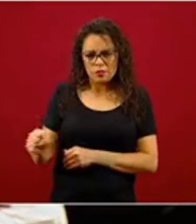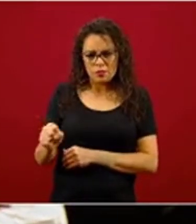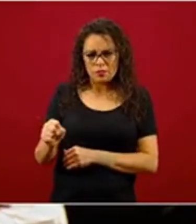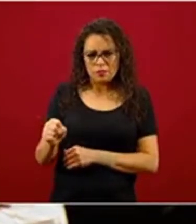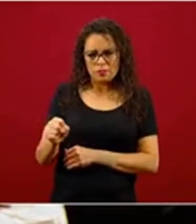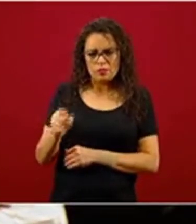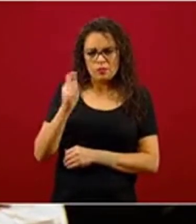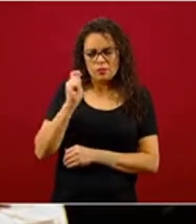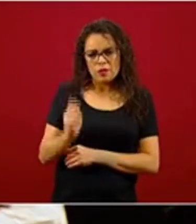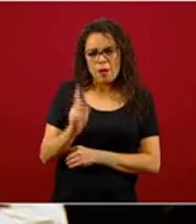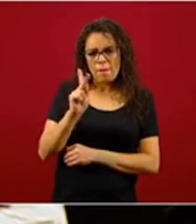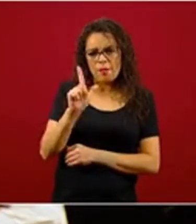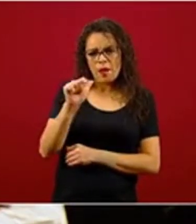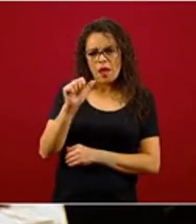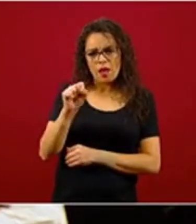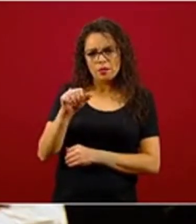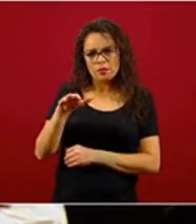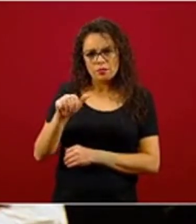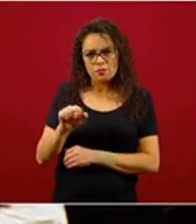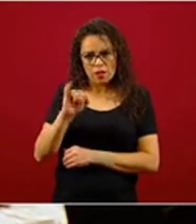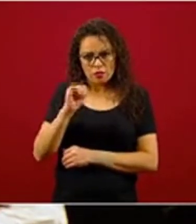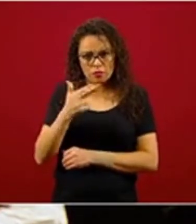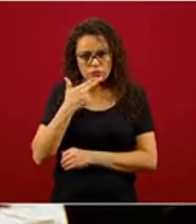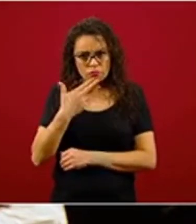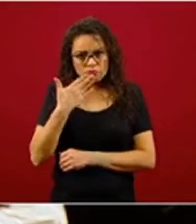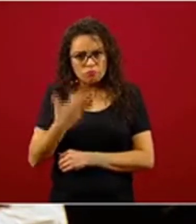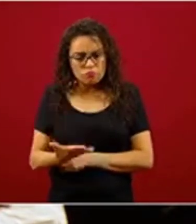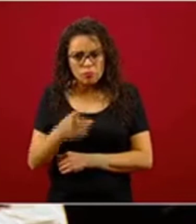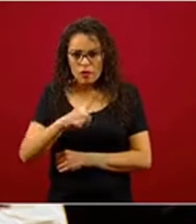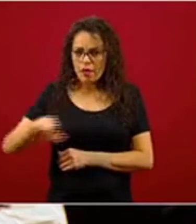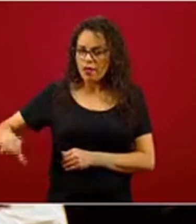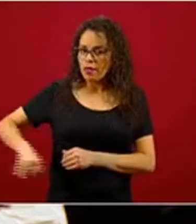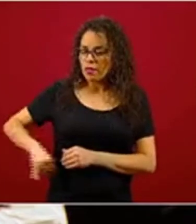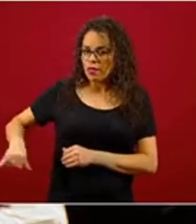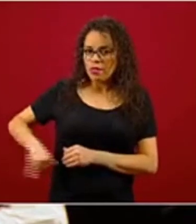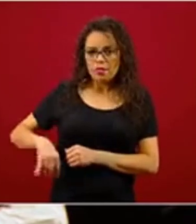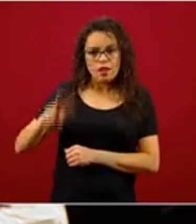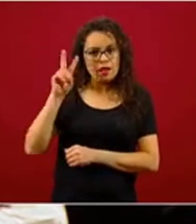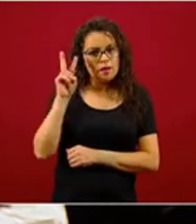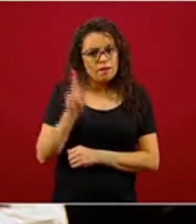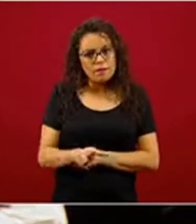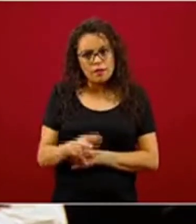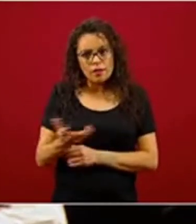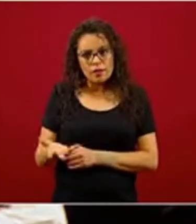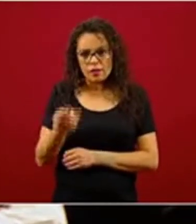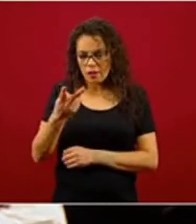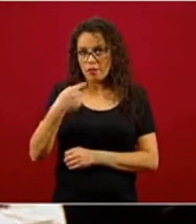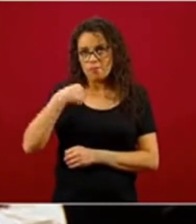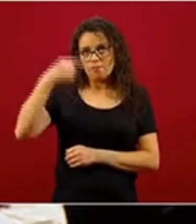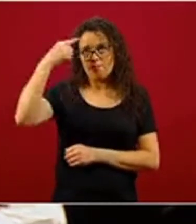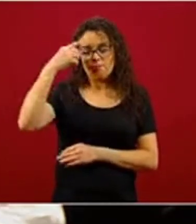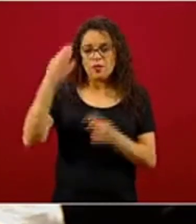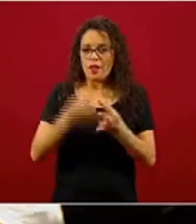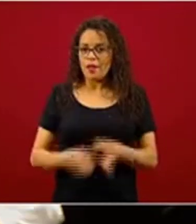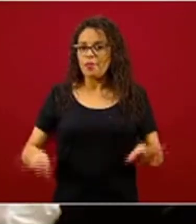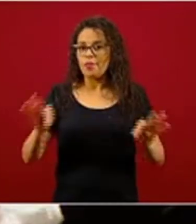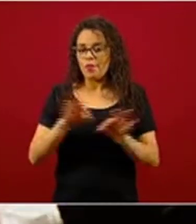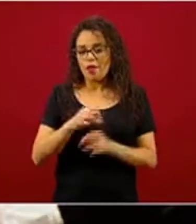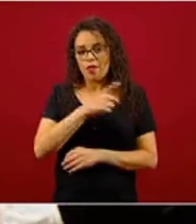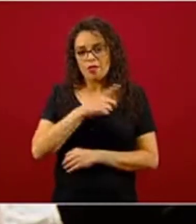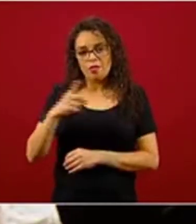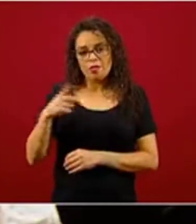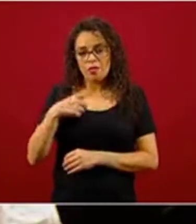muy prometedor, muy interesante precisamente lo que se está haciendo, y creo que es importante que la gente lo conozca, debele